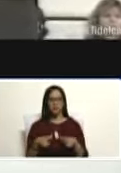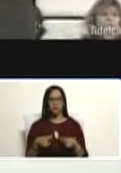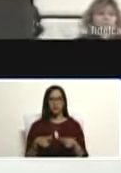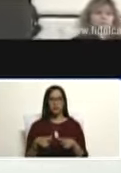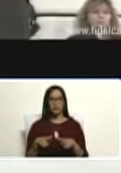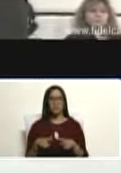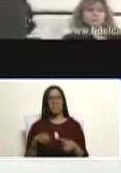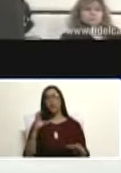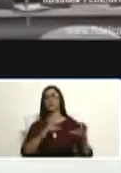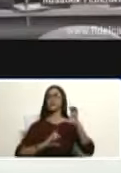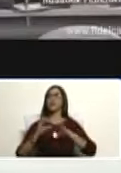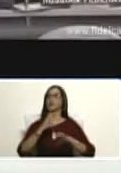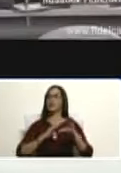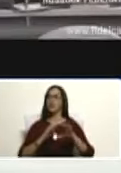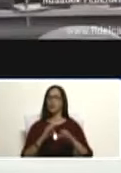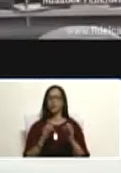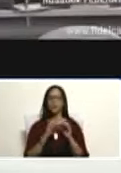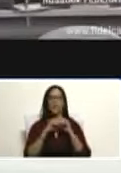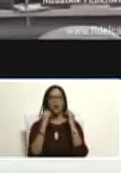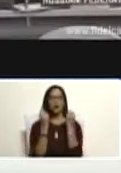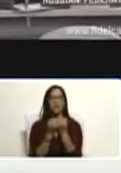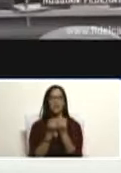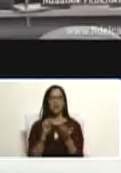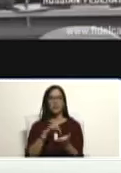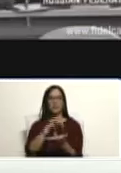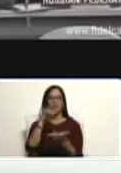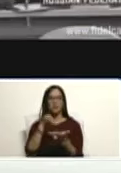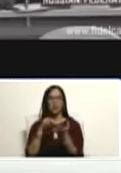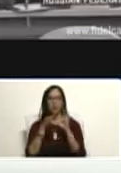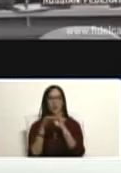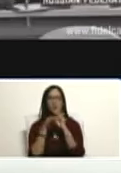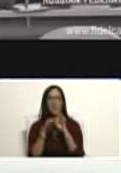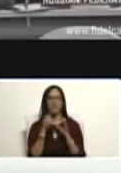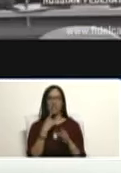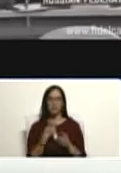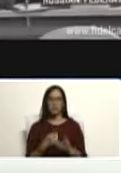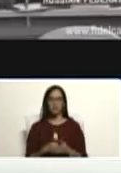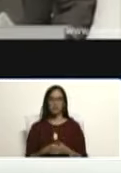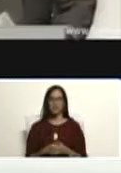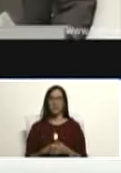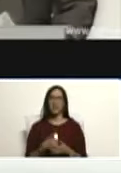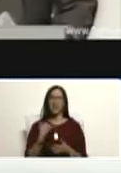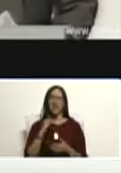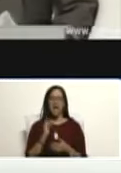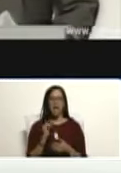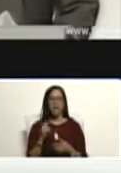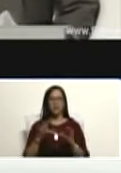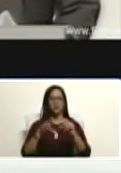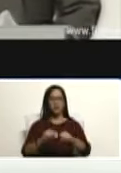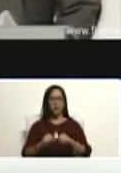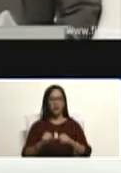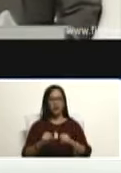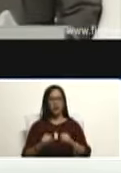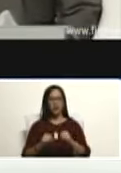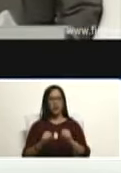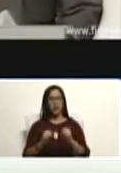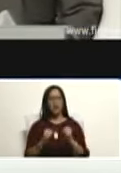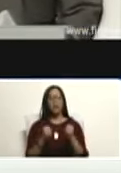Y los científicos de la Organización de Naciones Unidas decían: hay que tomar medidas de emergencia,